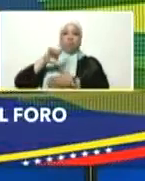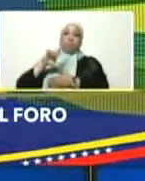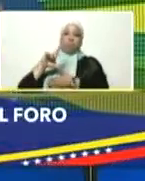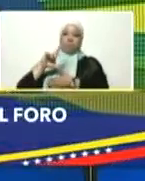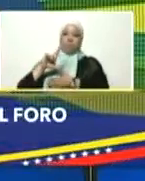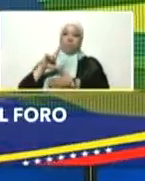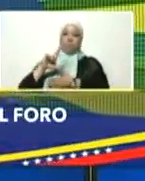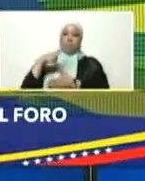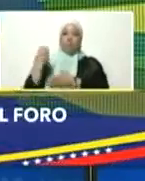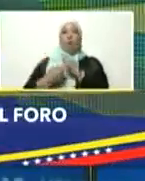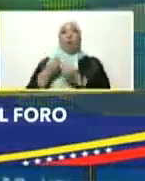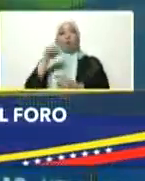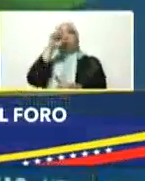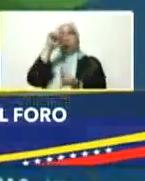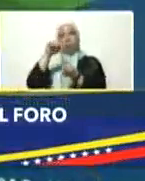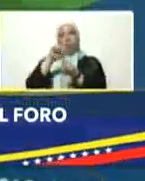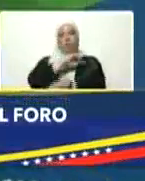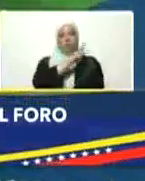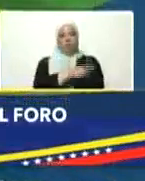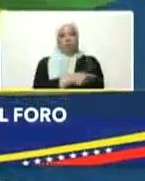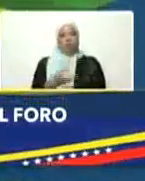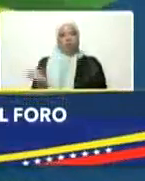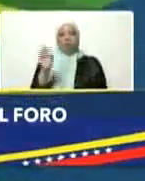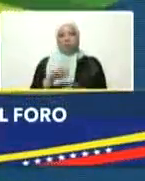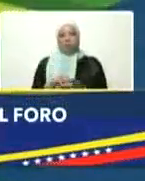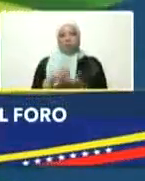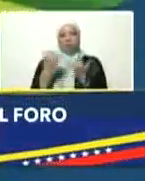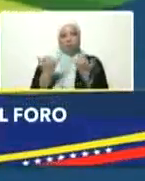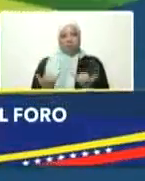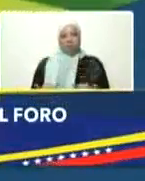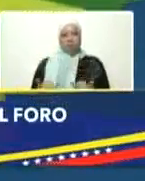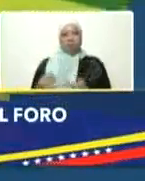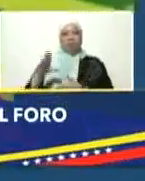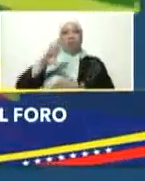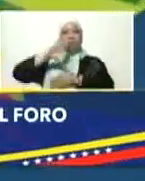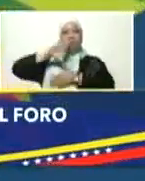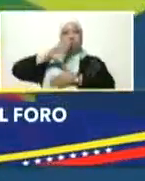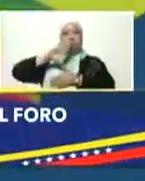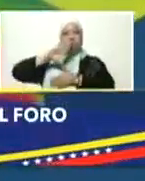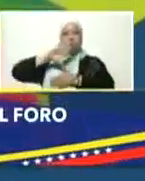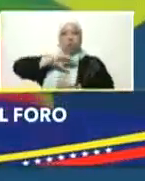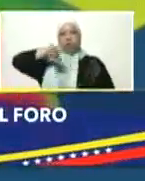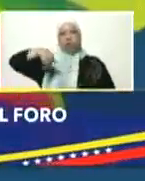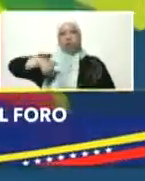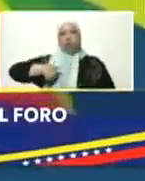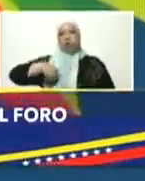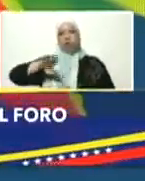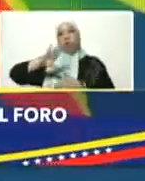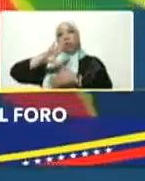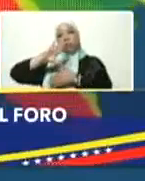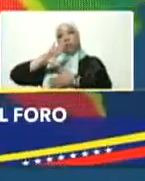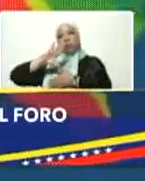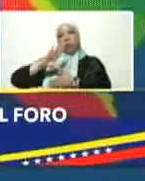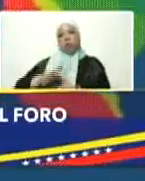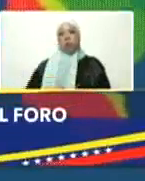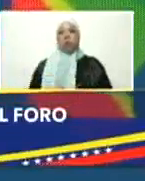que ver hacia adentro con mucha fuerza otra vez, hacia adentro de la América. Nuestra América, como dijeron José Martí.